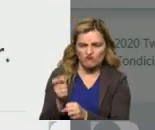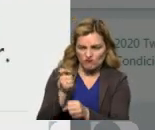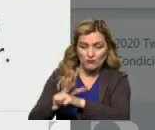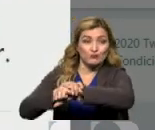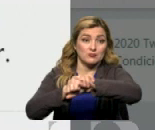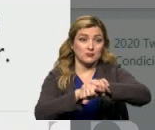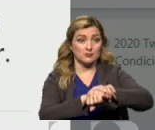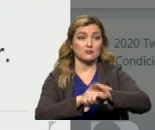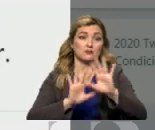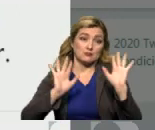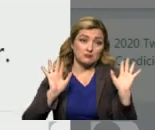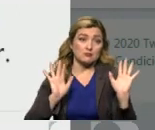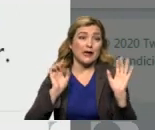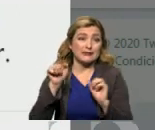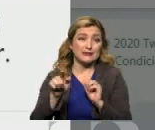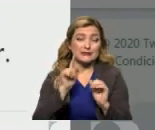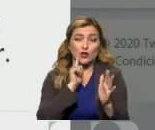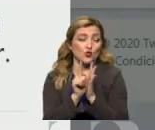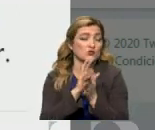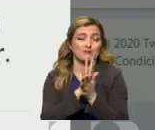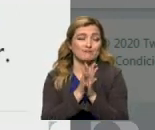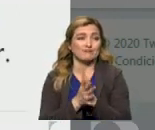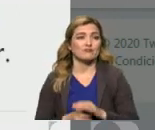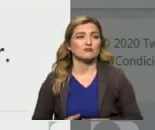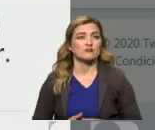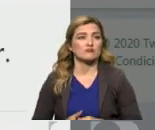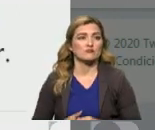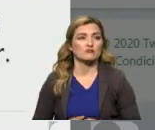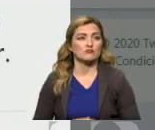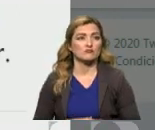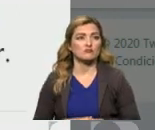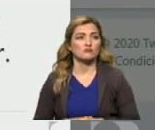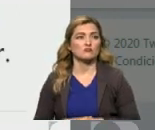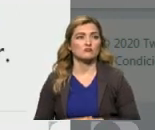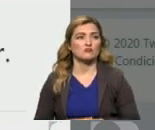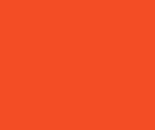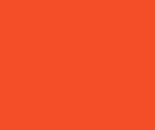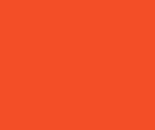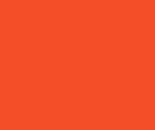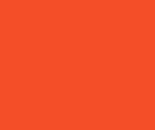recapturado y aclaró que sobre él no existía denuncia ni indicio de delito.